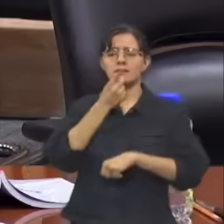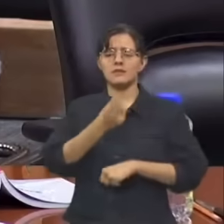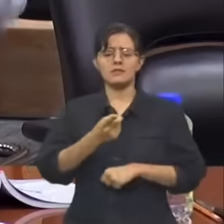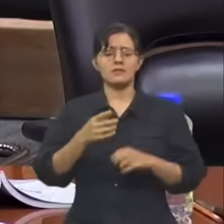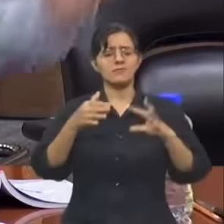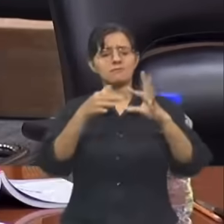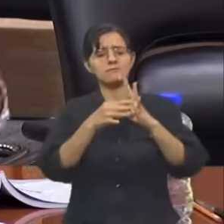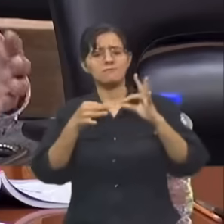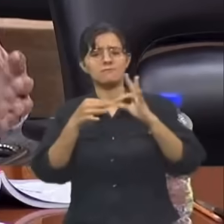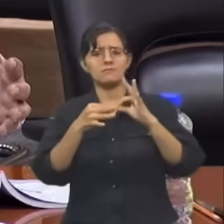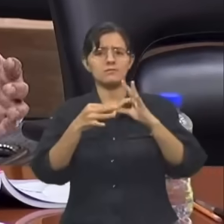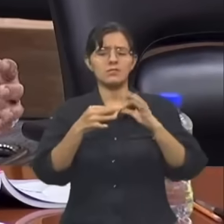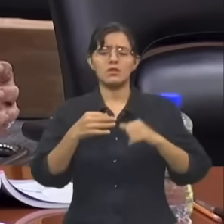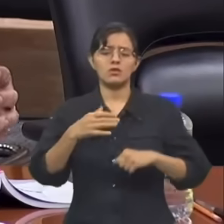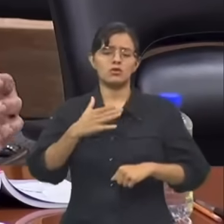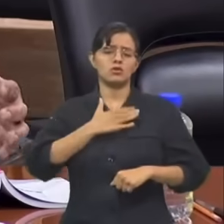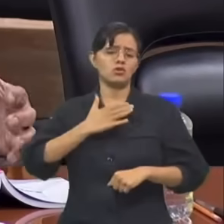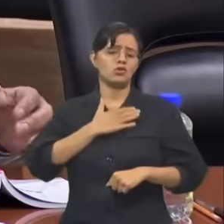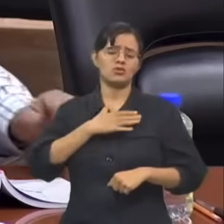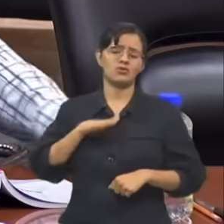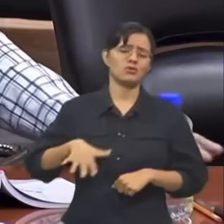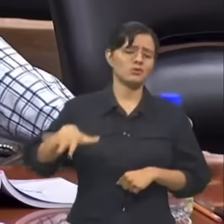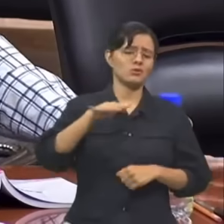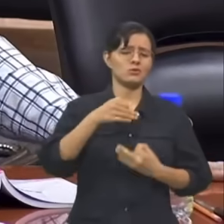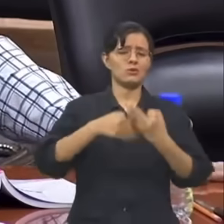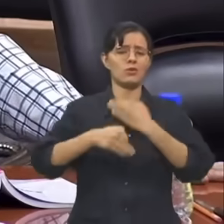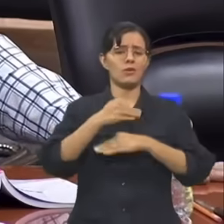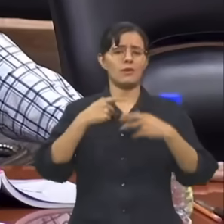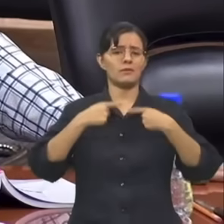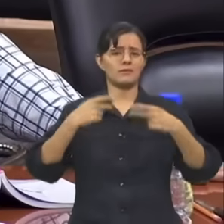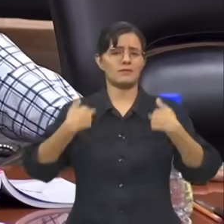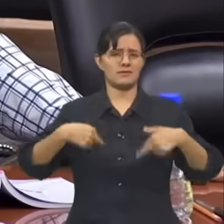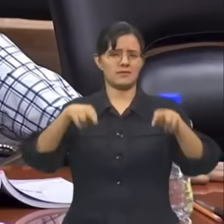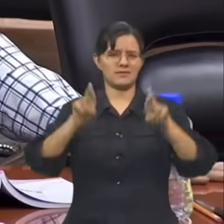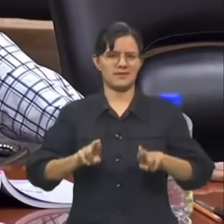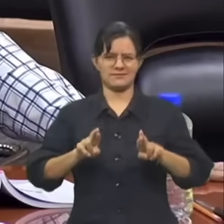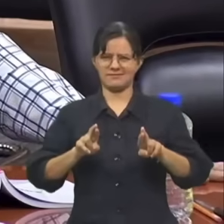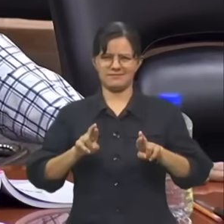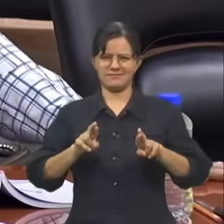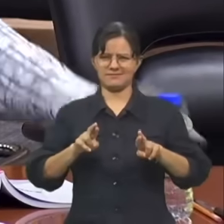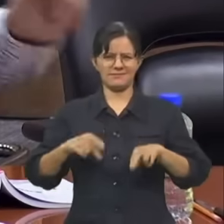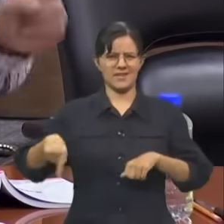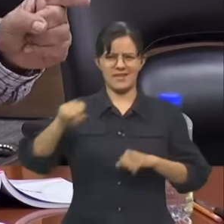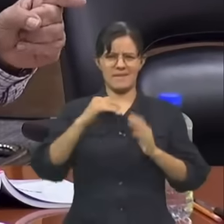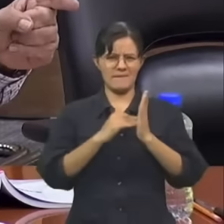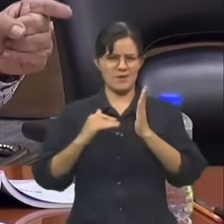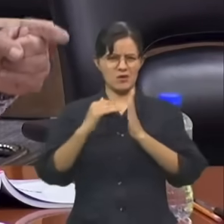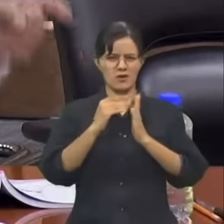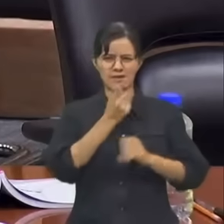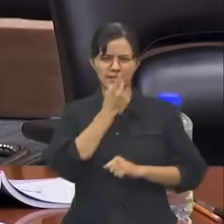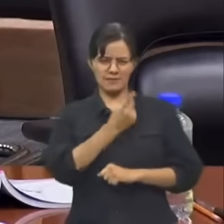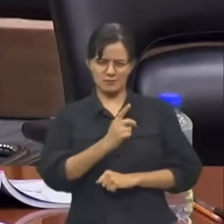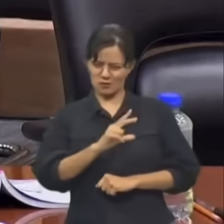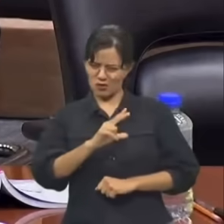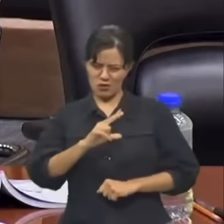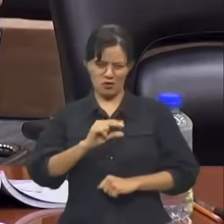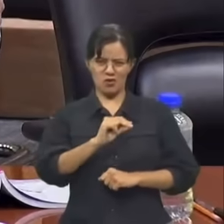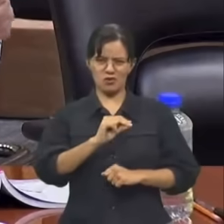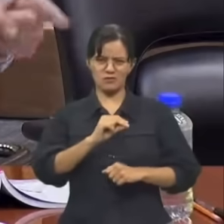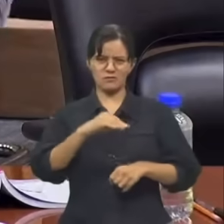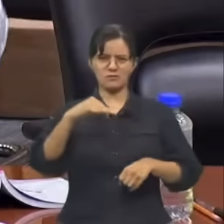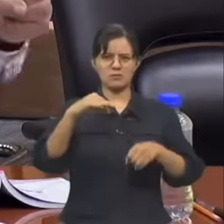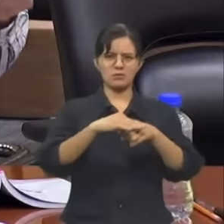a nombre de todo el pueblo cuando millones de mexicanos dijimos no y sacamos esos